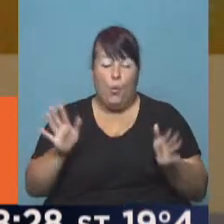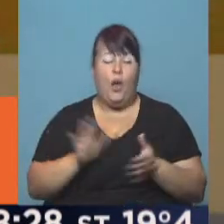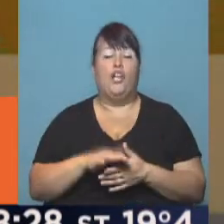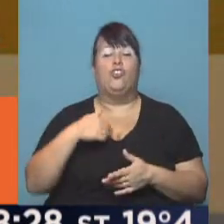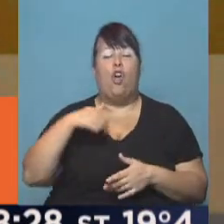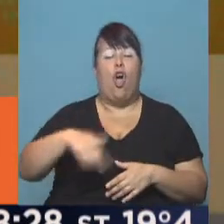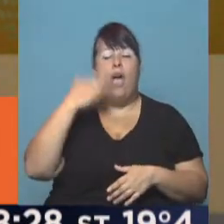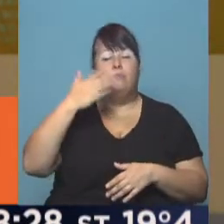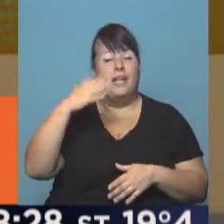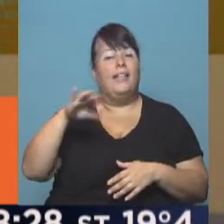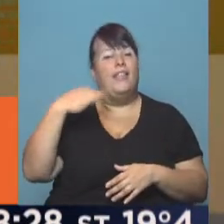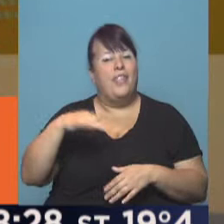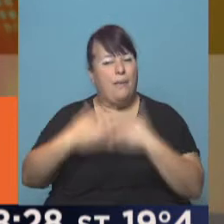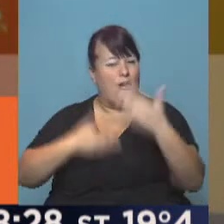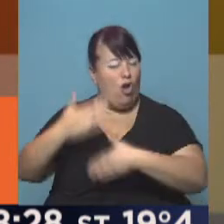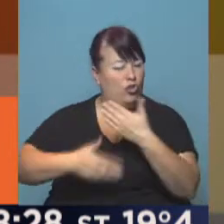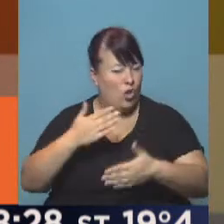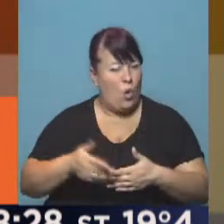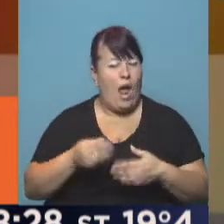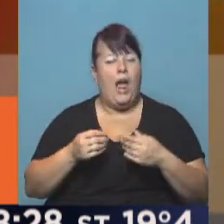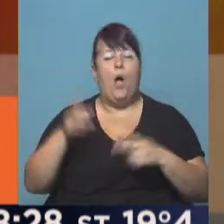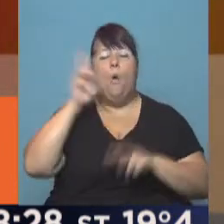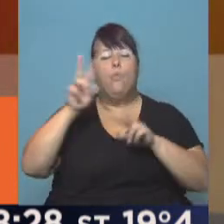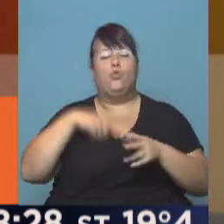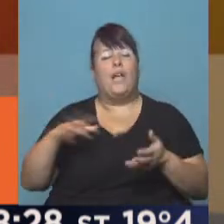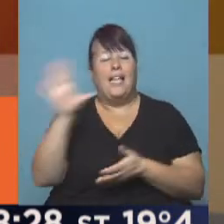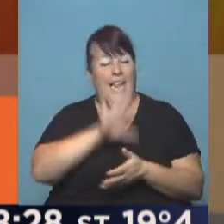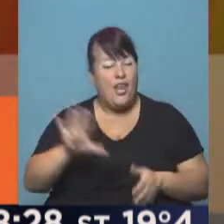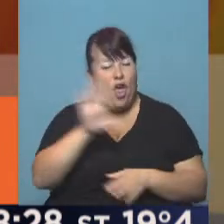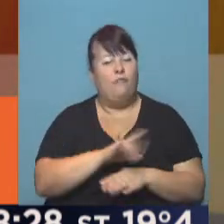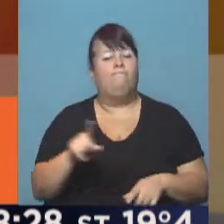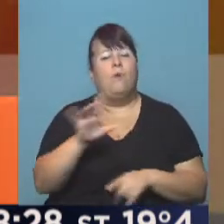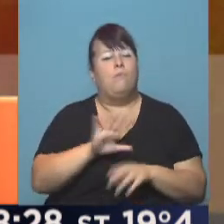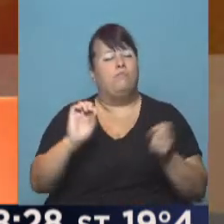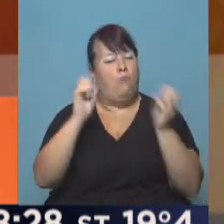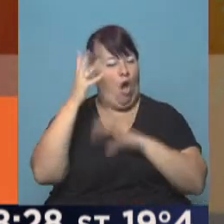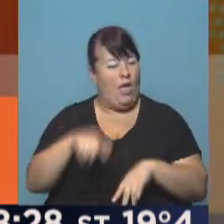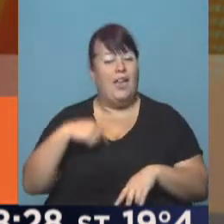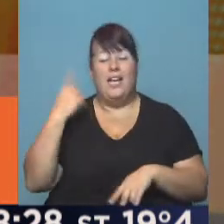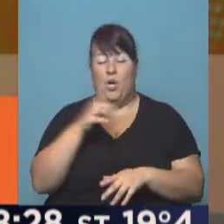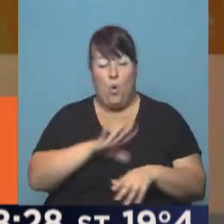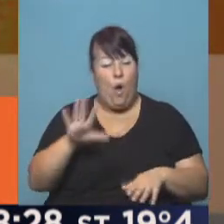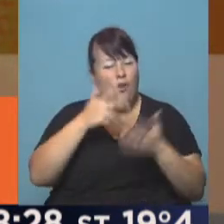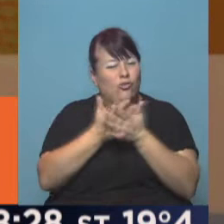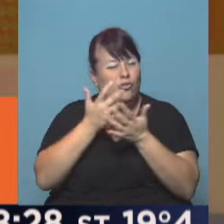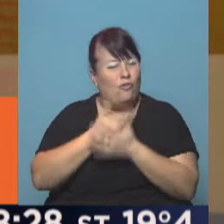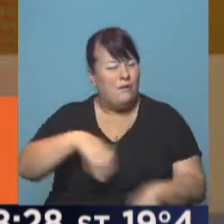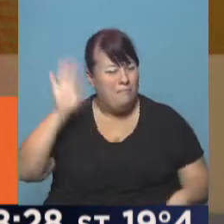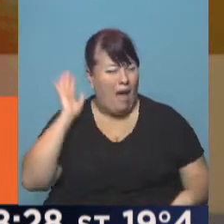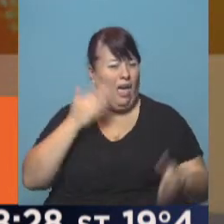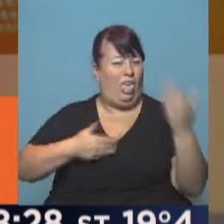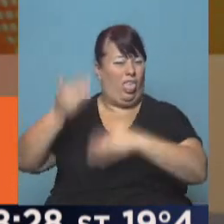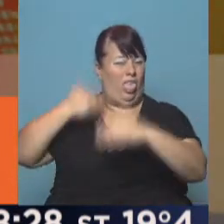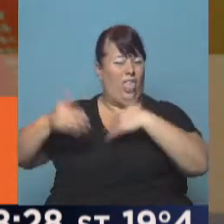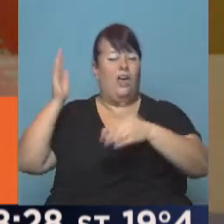mi palabra es que tenemos que avanzar en llevar a nuestra región a ser una región modelo. Hoy día nuestra región es la que sufre los mayores